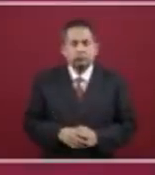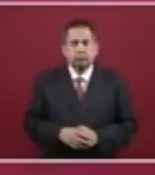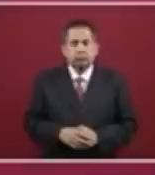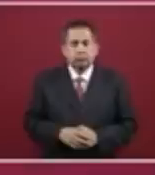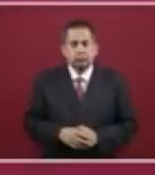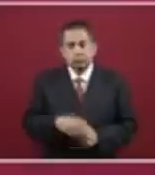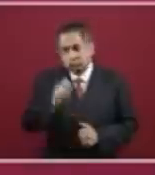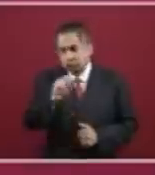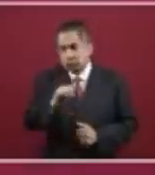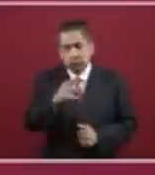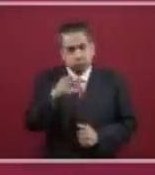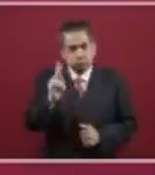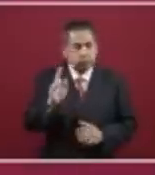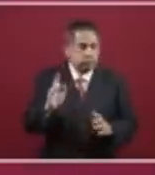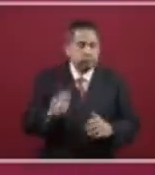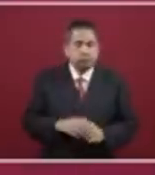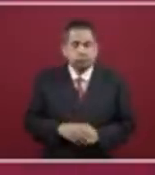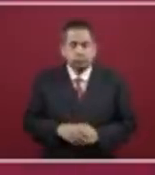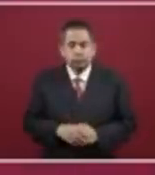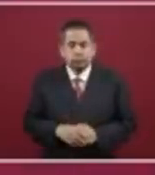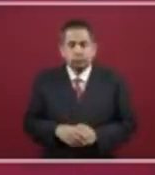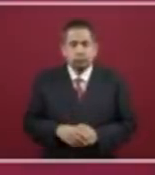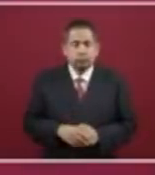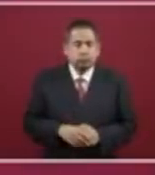Sí, pero